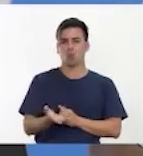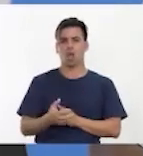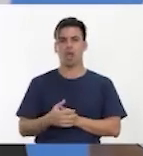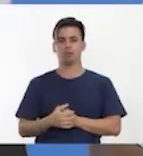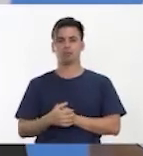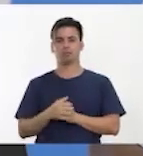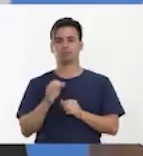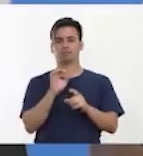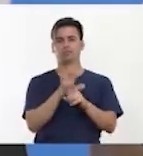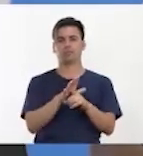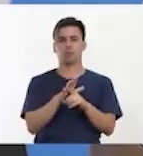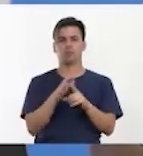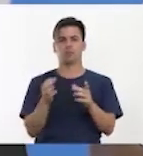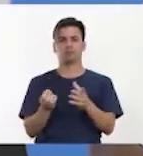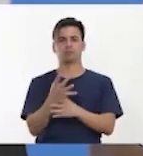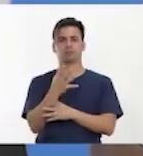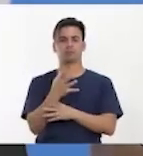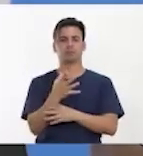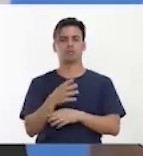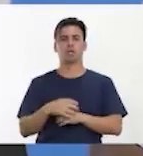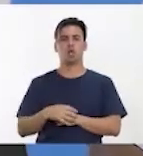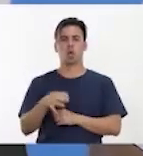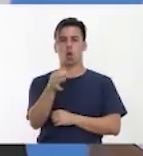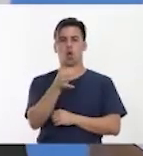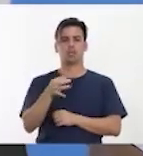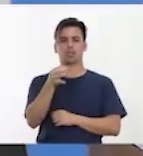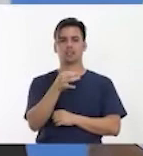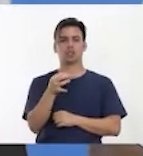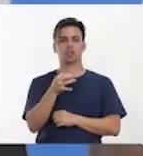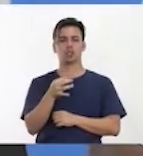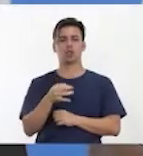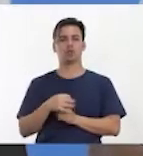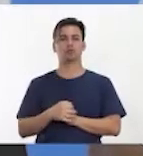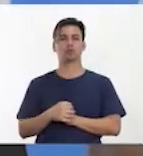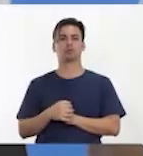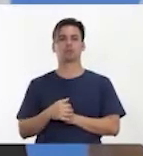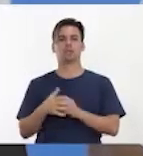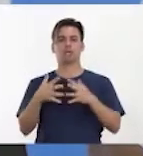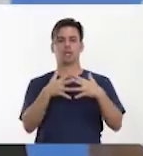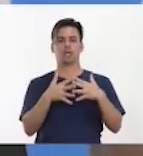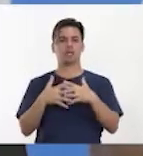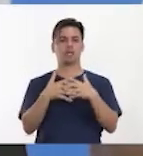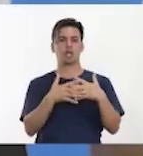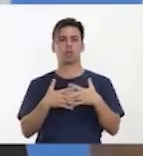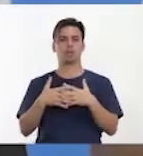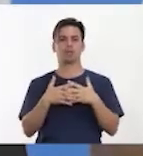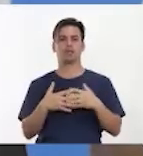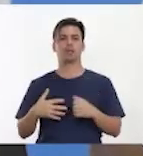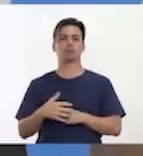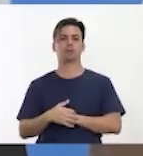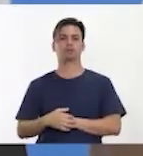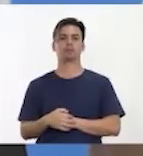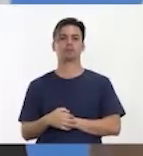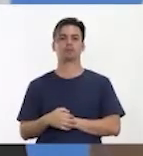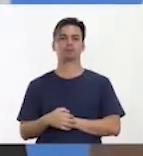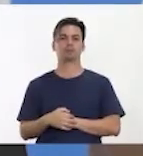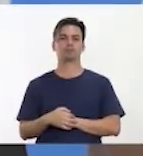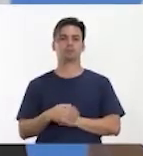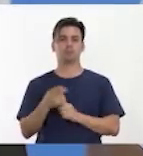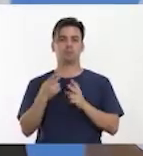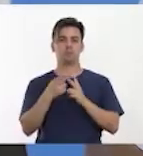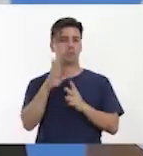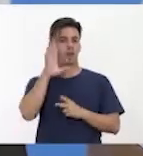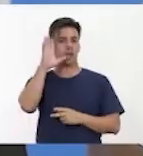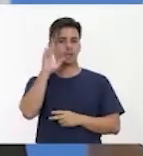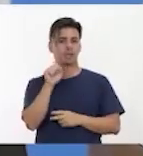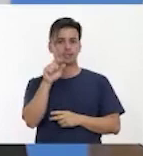de la creación de la Organización de Estados Americanos. Para entender este proceso que se da en la